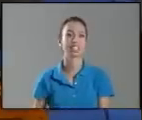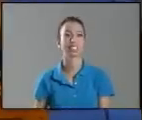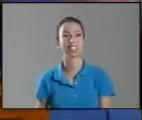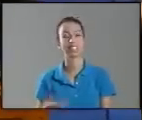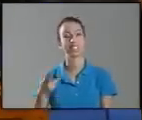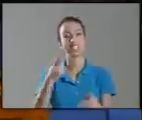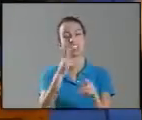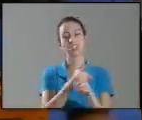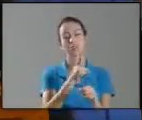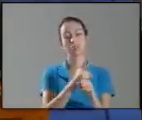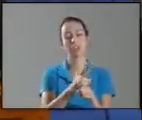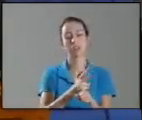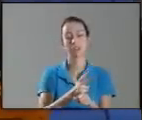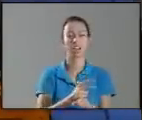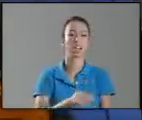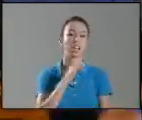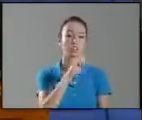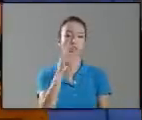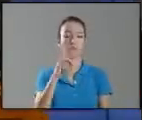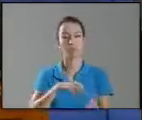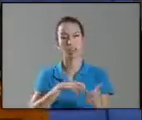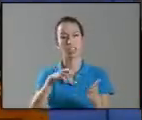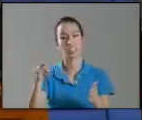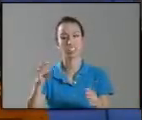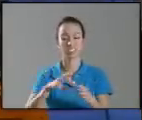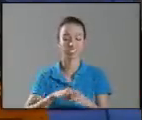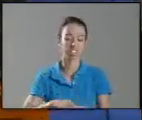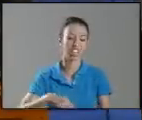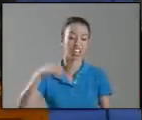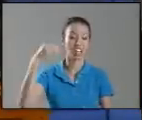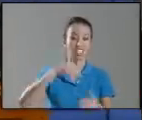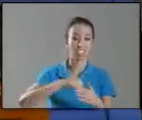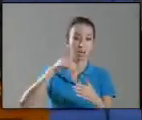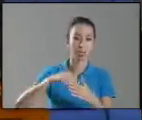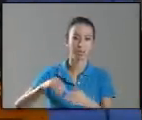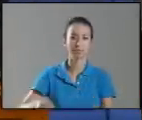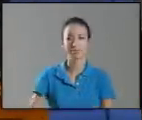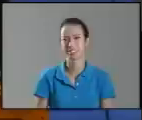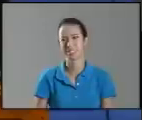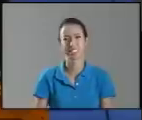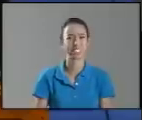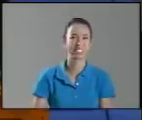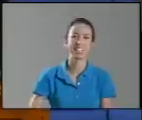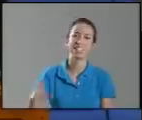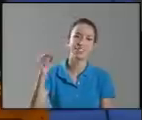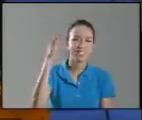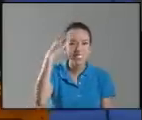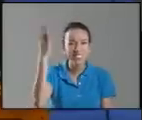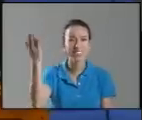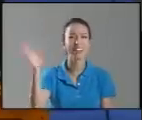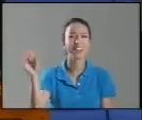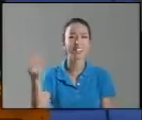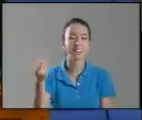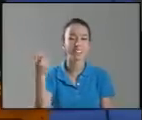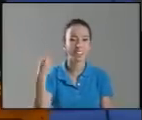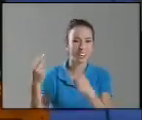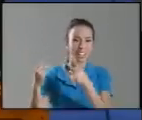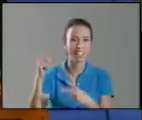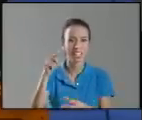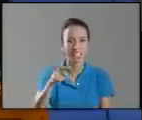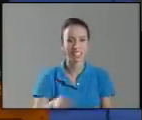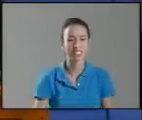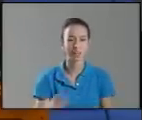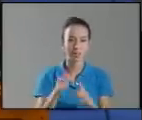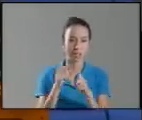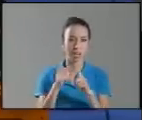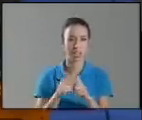por internet y algunos ponen, sí, es que esta es una república bananera, y él con la rabadilla morada y diciendo